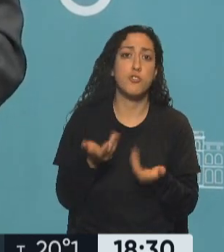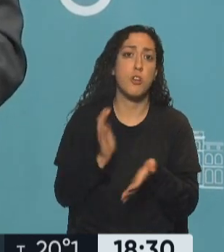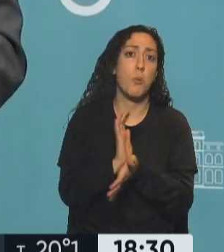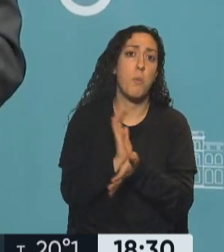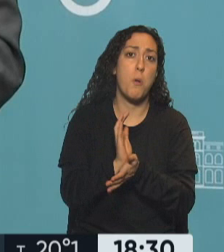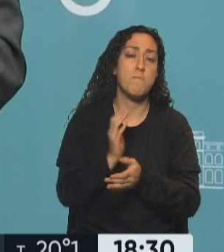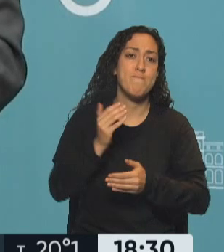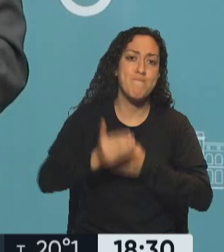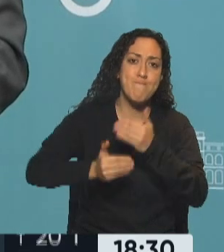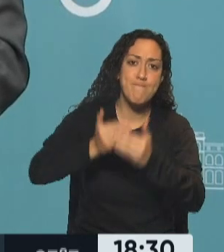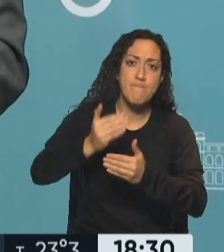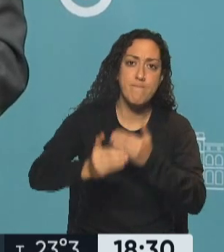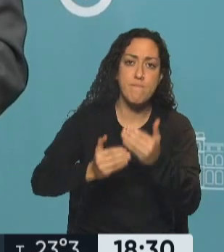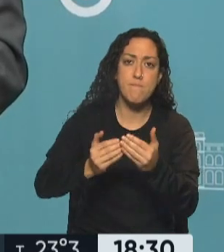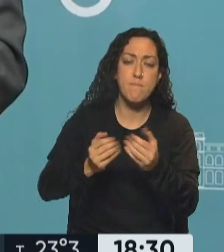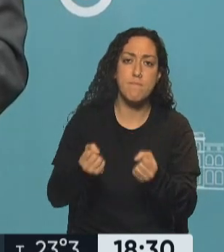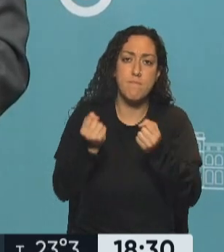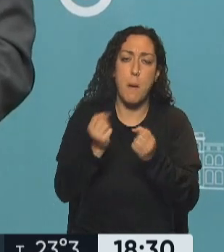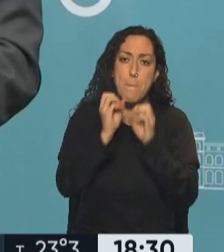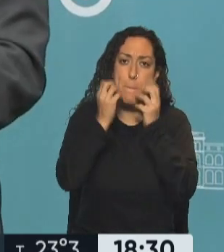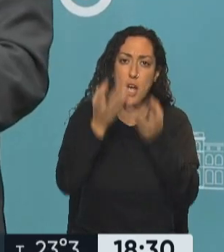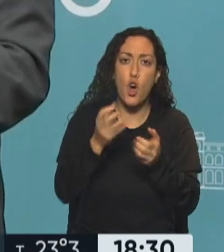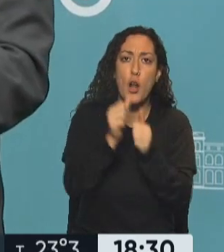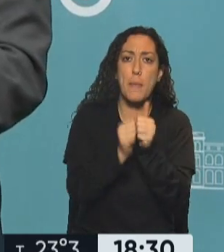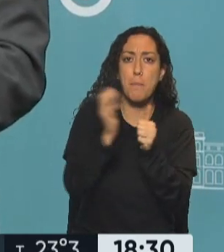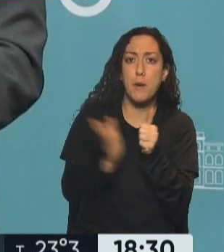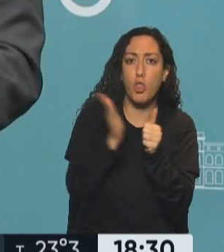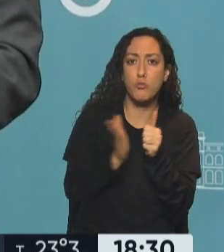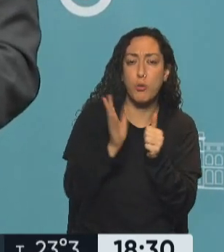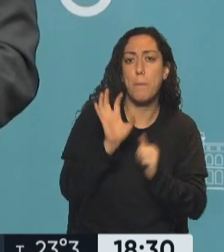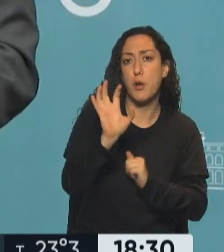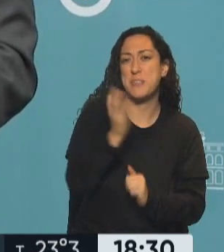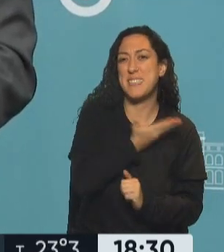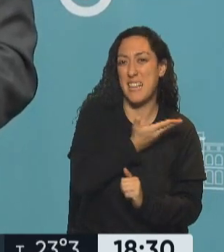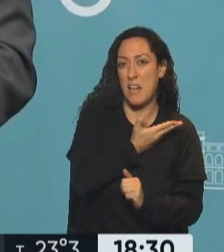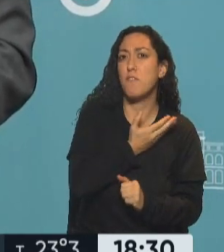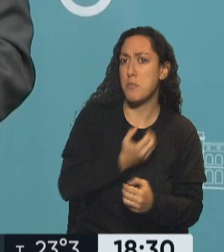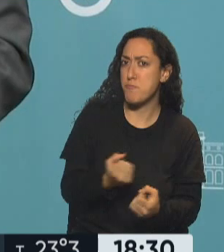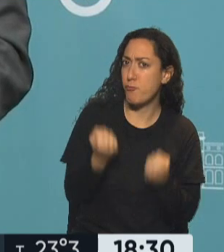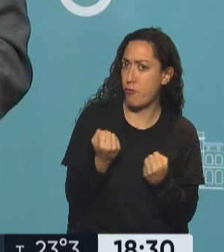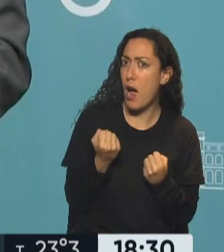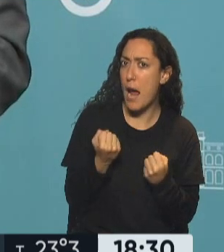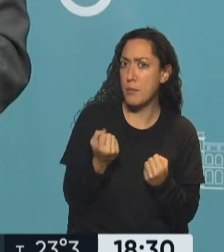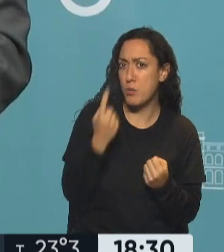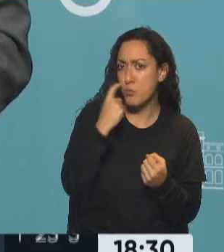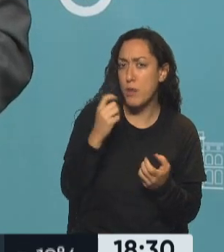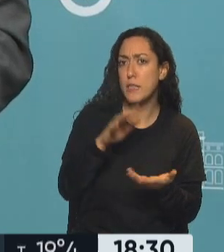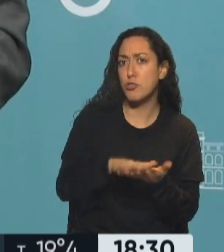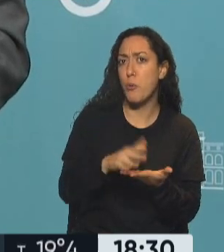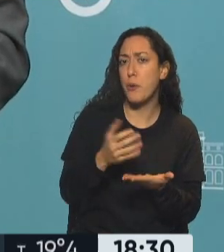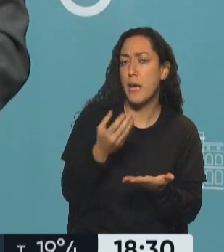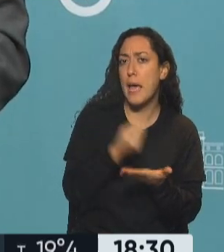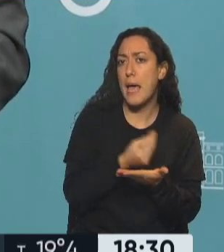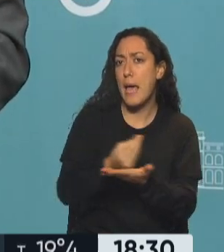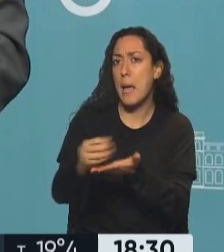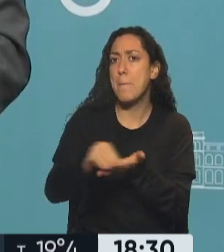para fortalecer la recuperación productiva, que en la provincia de Santa Fe vemos que es fuerte desde el empleo, y junto al